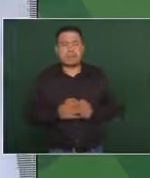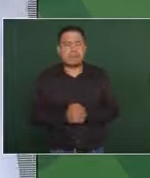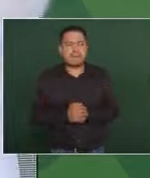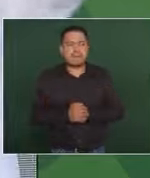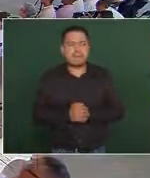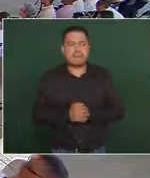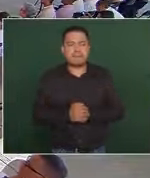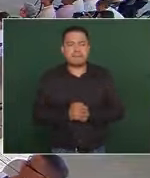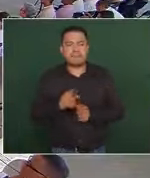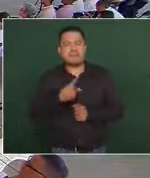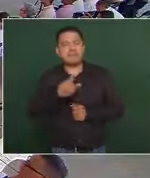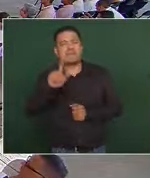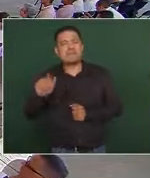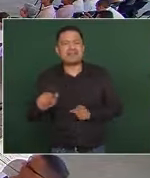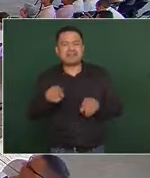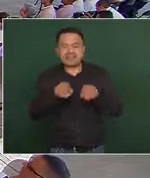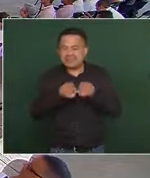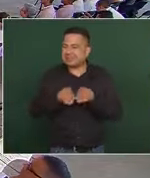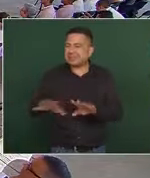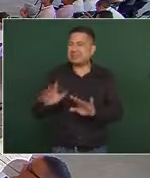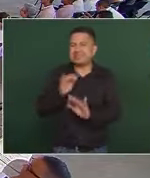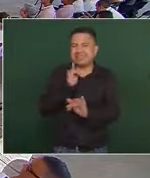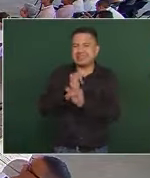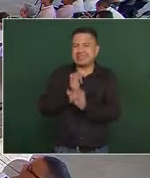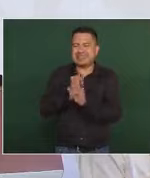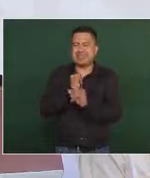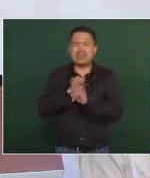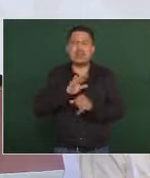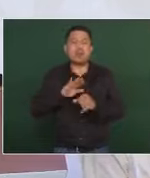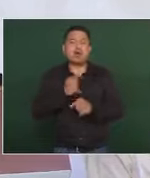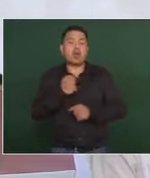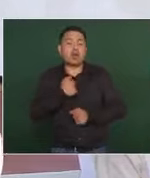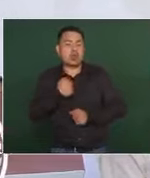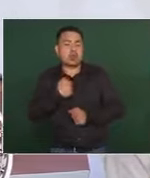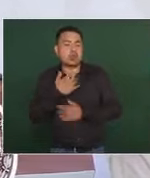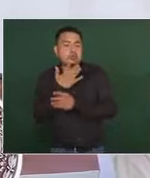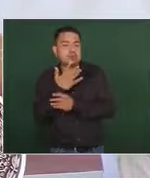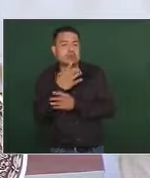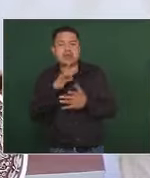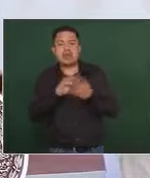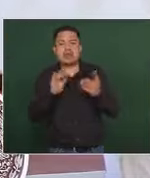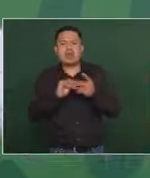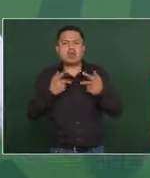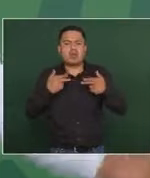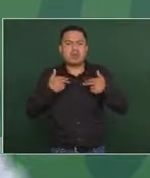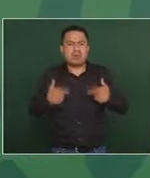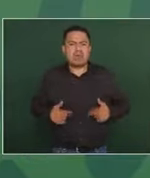Lo hicieron en las redes, ¿no? Que porque yo decía que eran seres humanos, bueno,